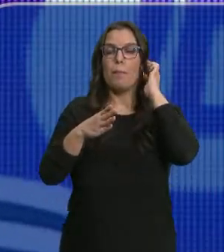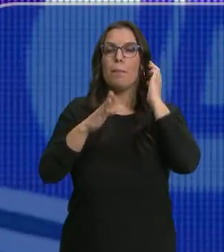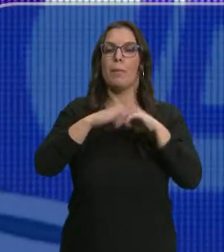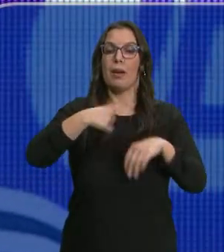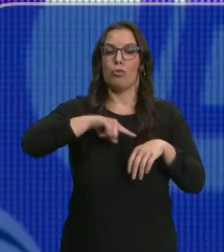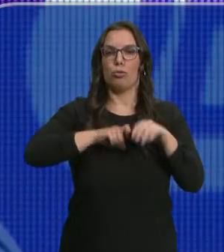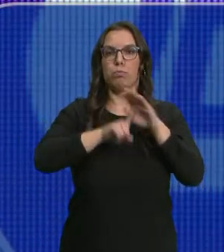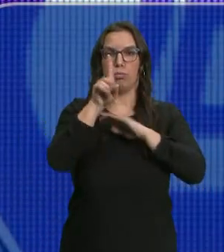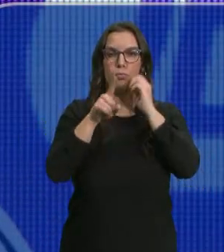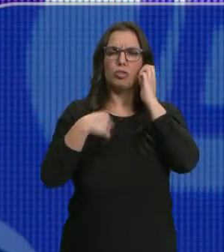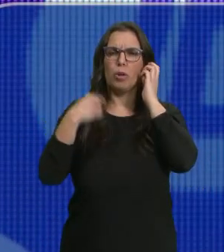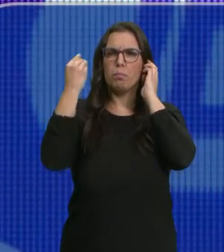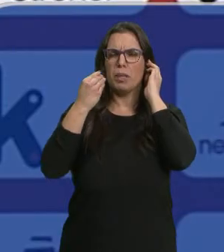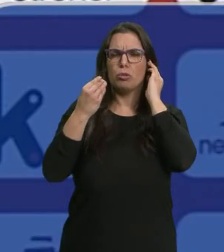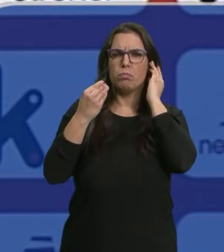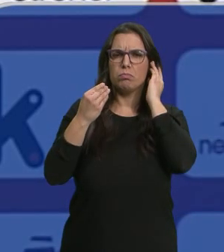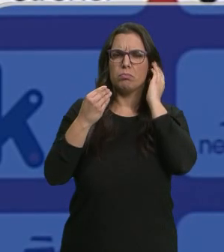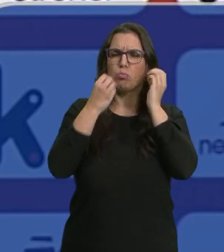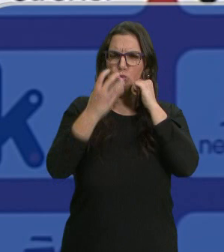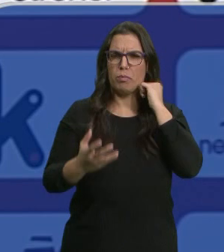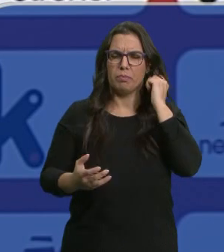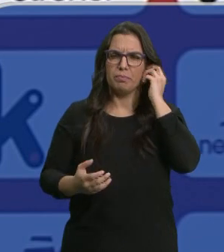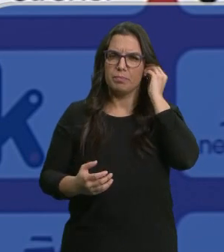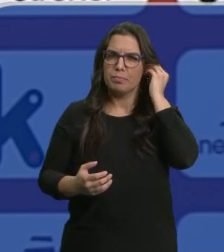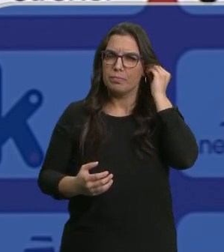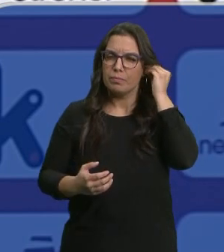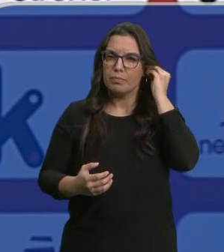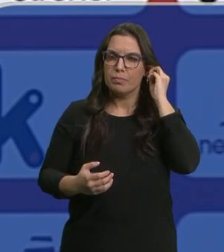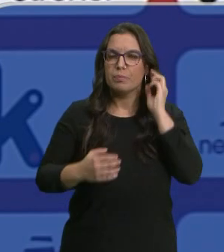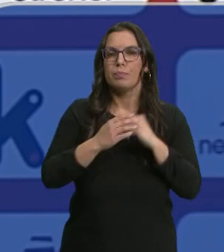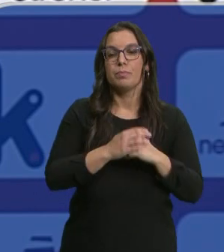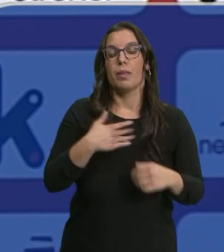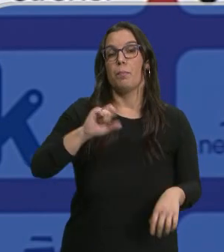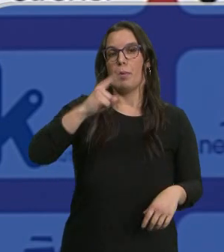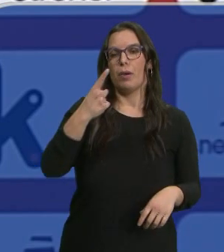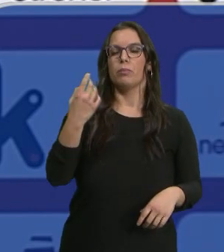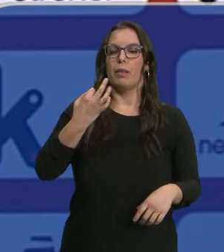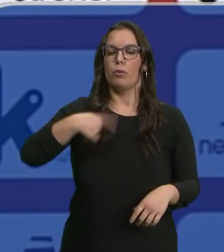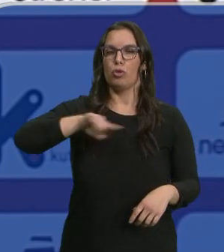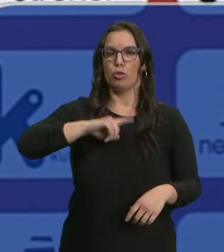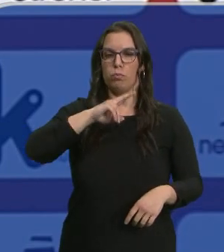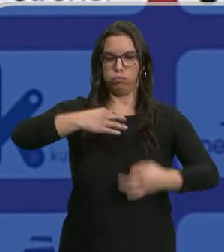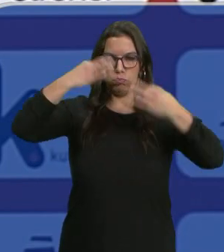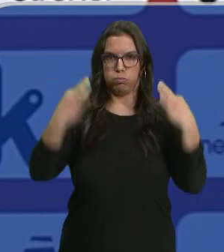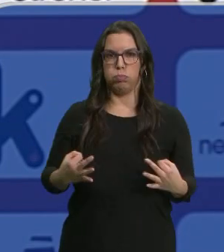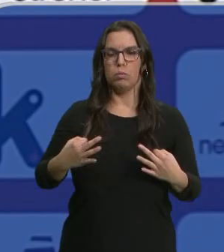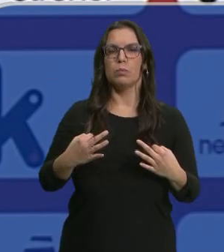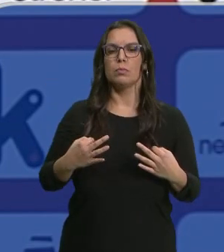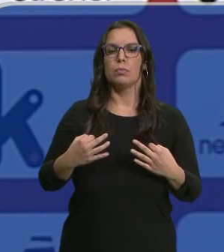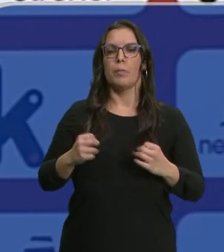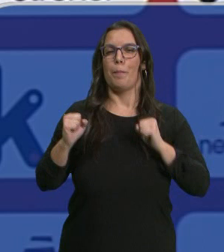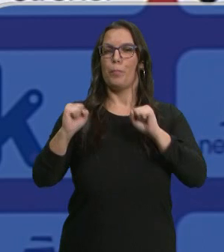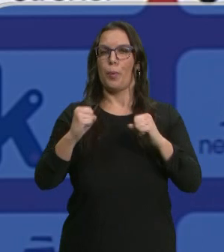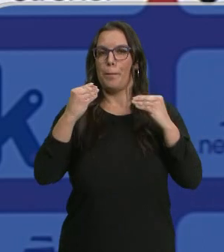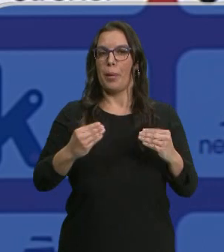Yo estoy convencido de que vamos a hacer un gran partido ahí. El no descolgarte, el estar bien, el segundo nos tenemos que mantener en esas posiciones y sobre todo si